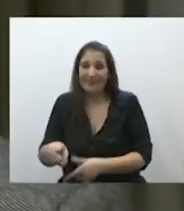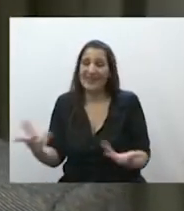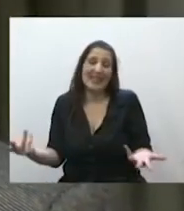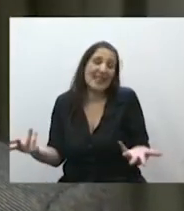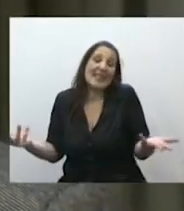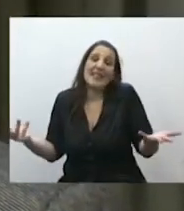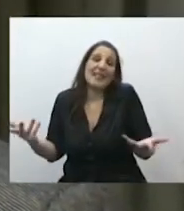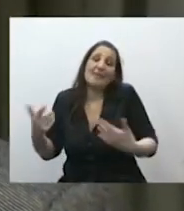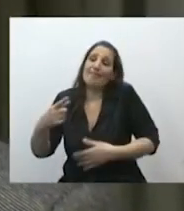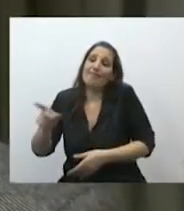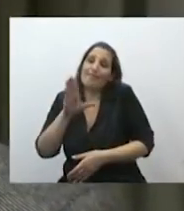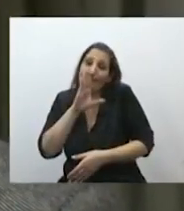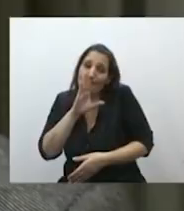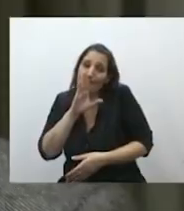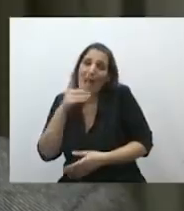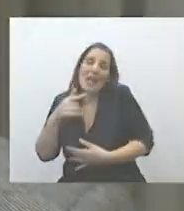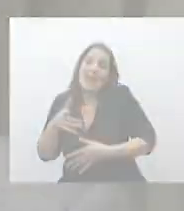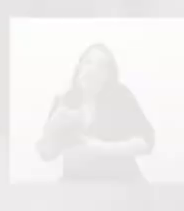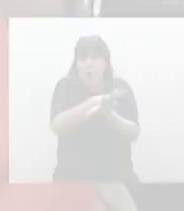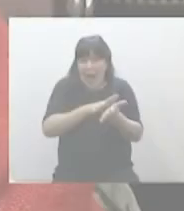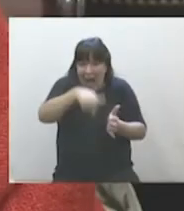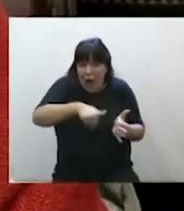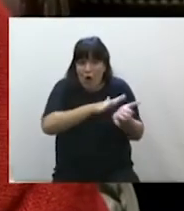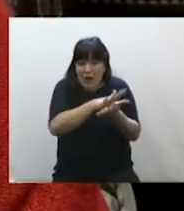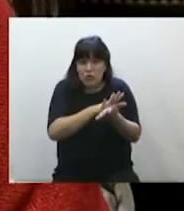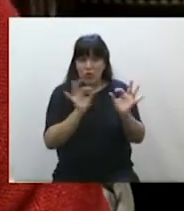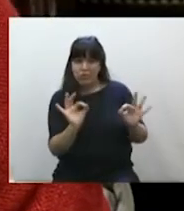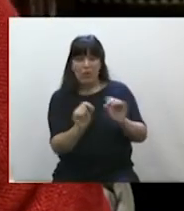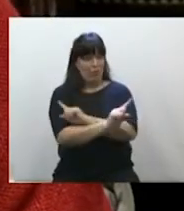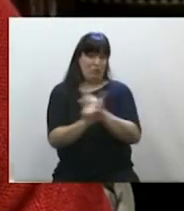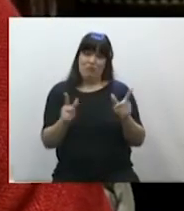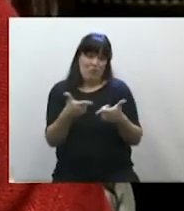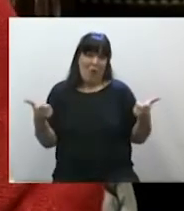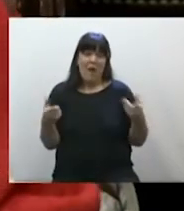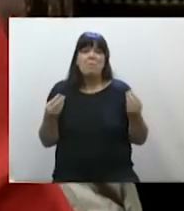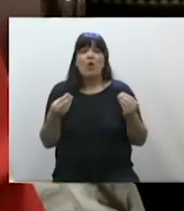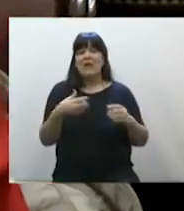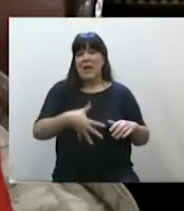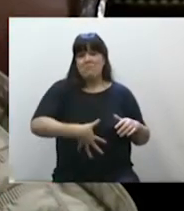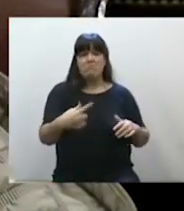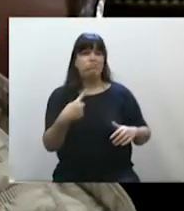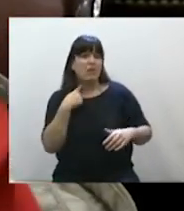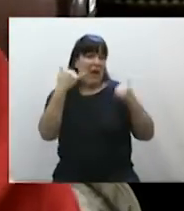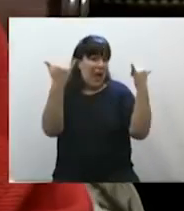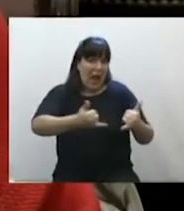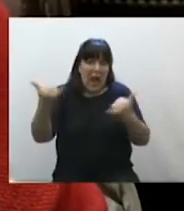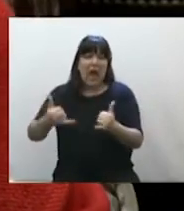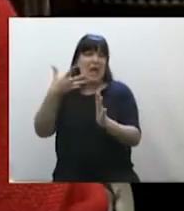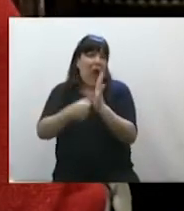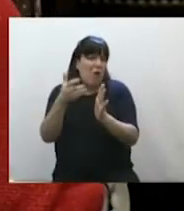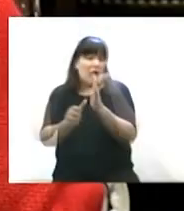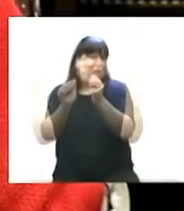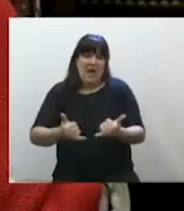condenadas a la infección o a la muerte. Porque los embarazos no queridos existen y los abortos